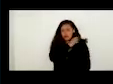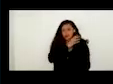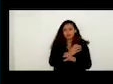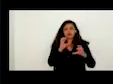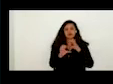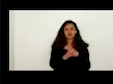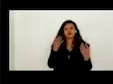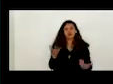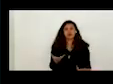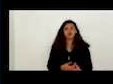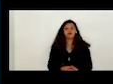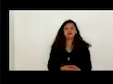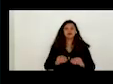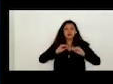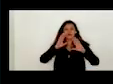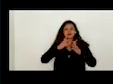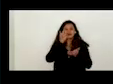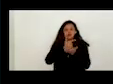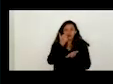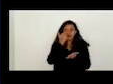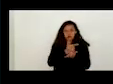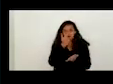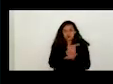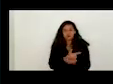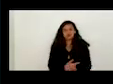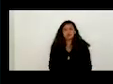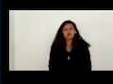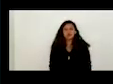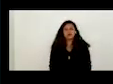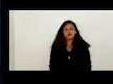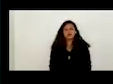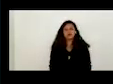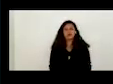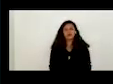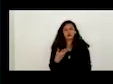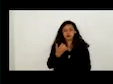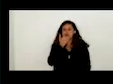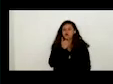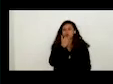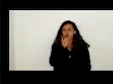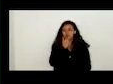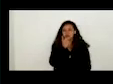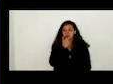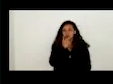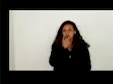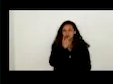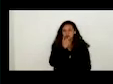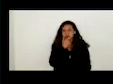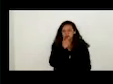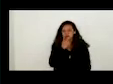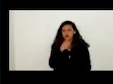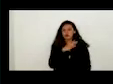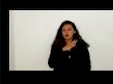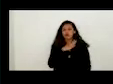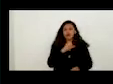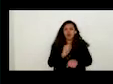obviamente estas grasas y estos azúcares que nos aportan una gran cantidad de energía,